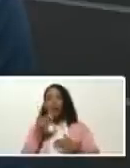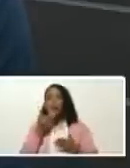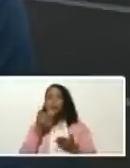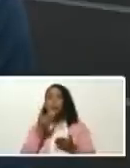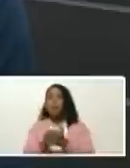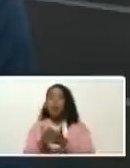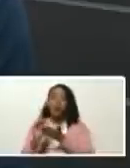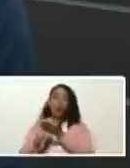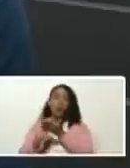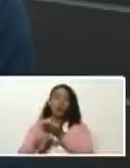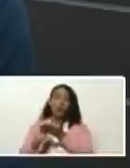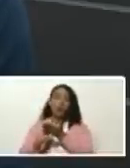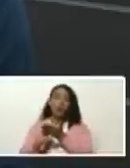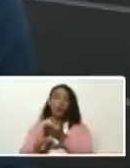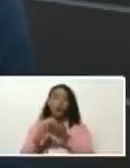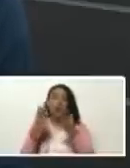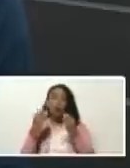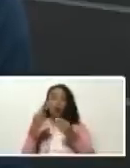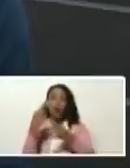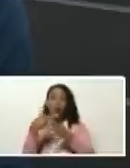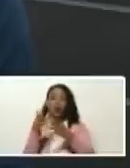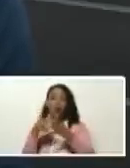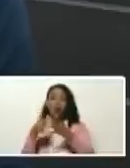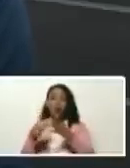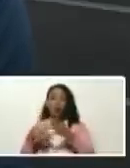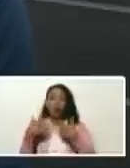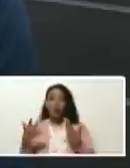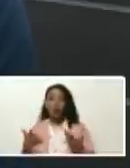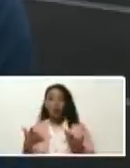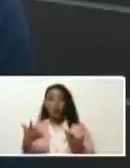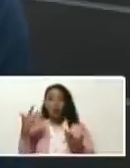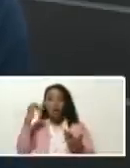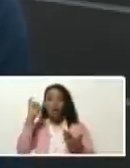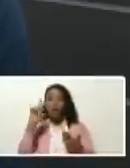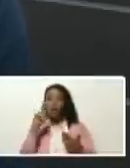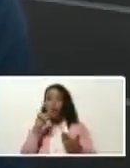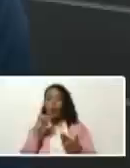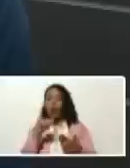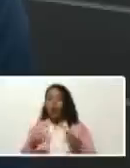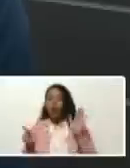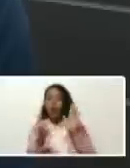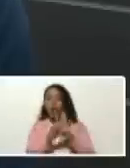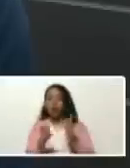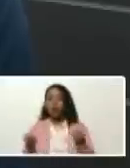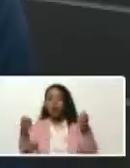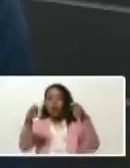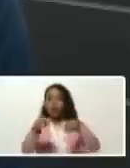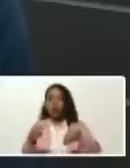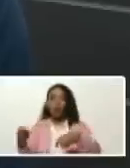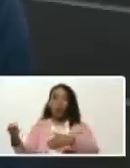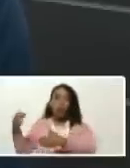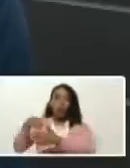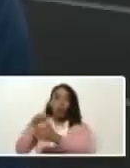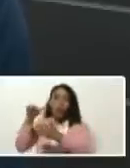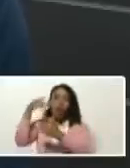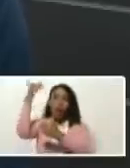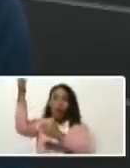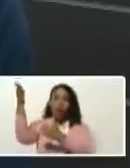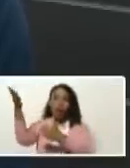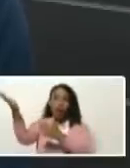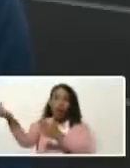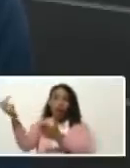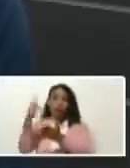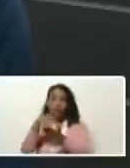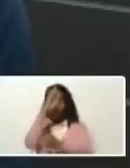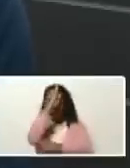a permitir la recuperación de recursos que estaban ilegalmente bloqueados en cuentas en el extranjero Y que van a